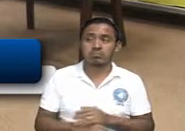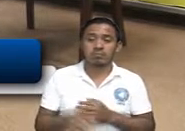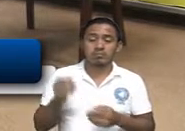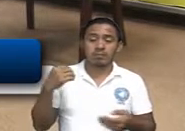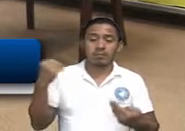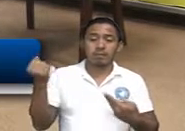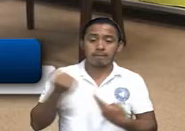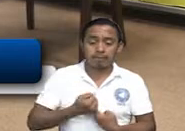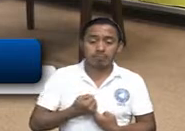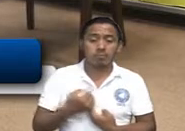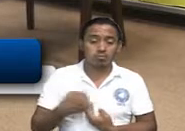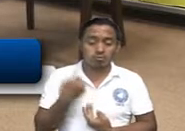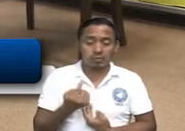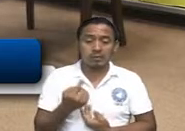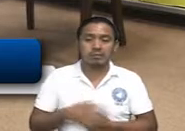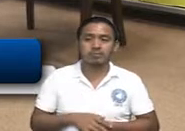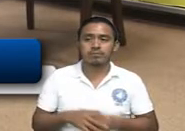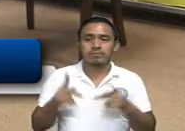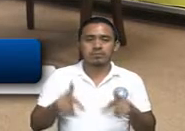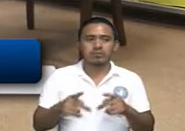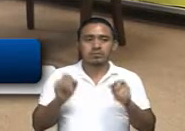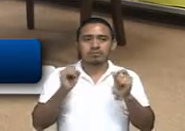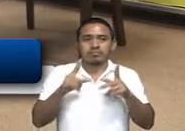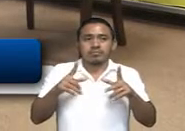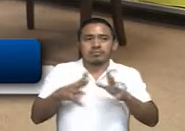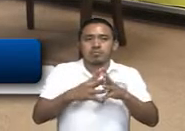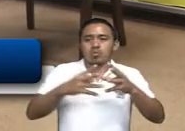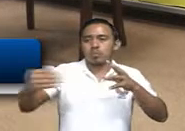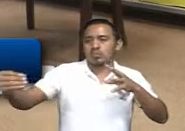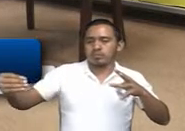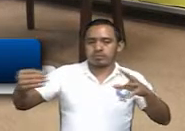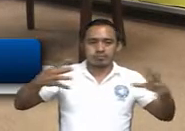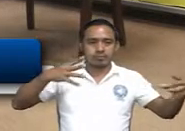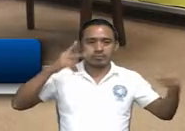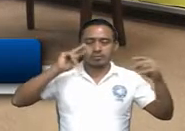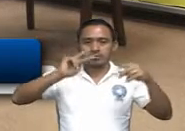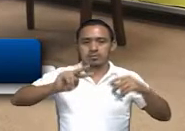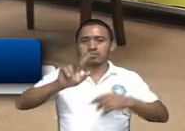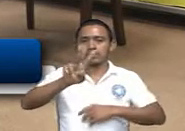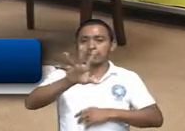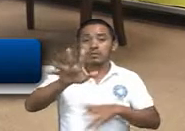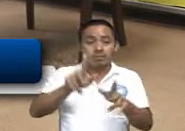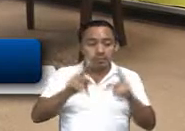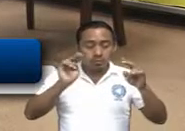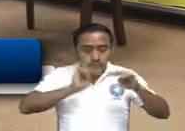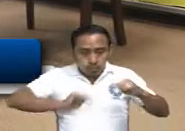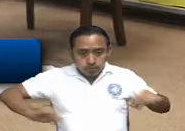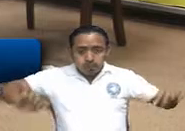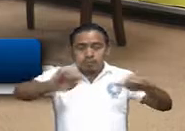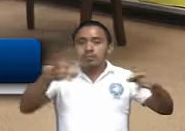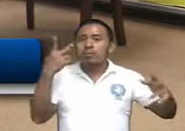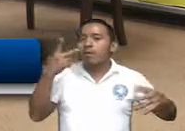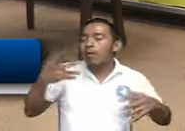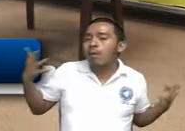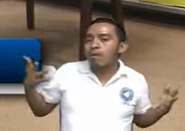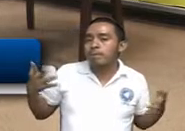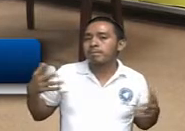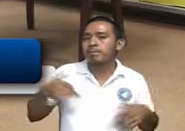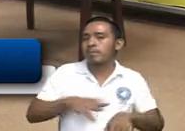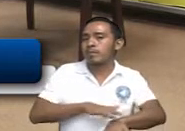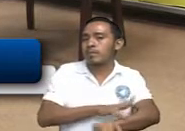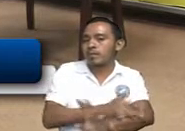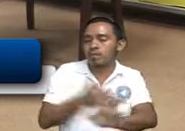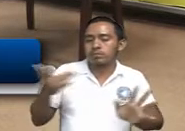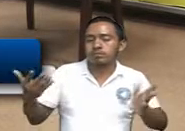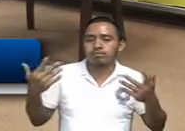de la comunidad, porque es un impacto mayor. No solo es la pérdida inesperada, sino también ese sentimiento